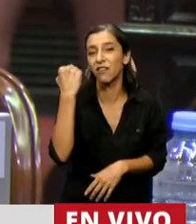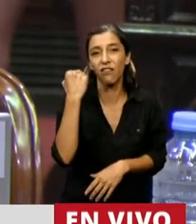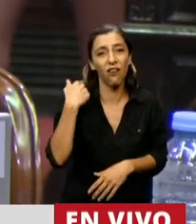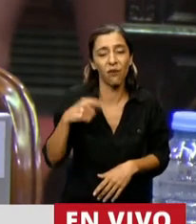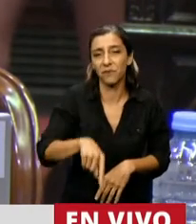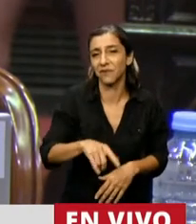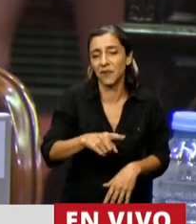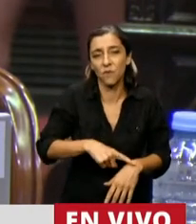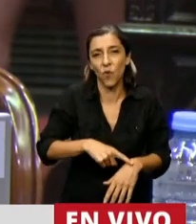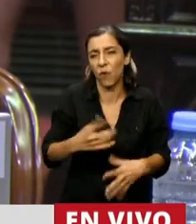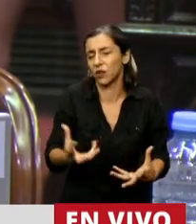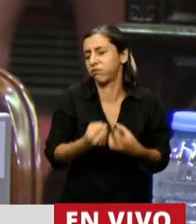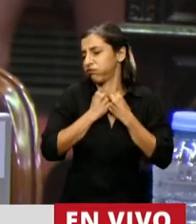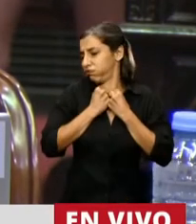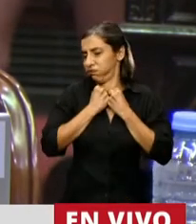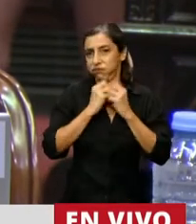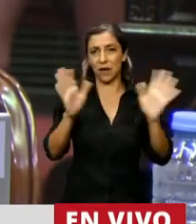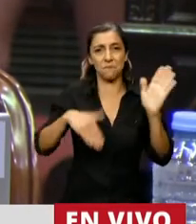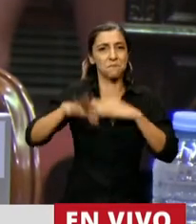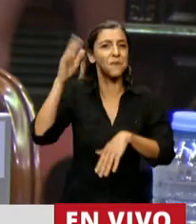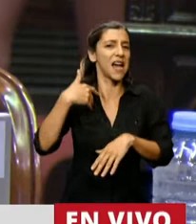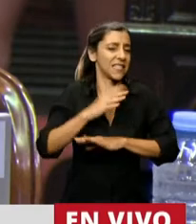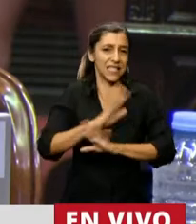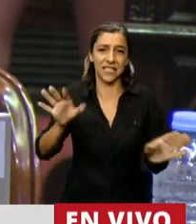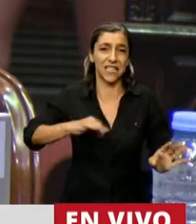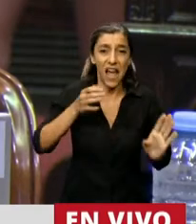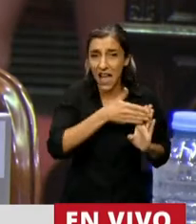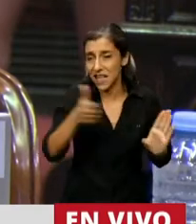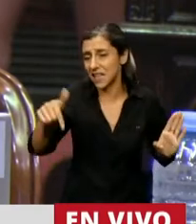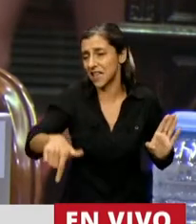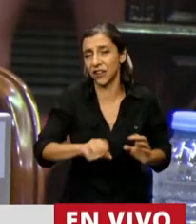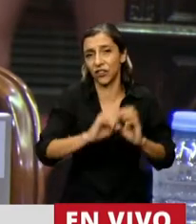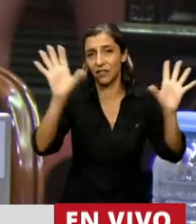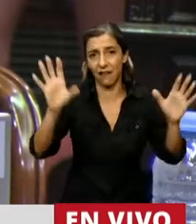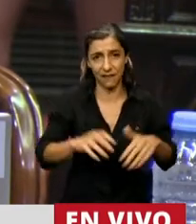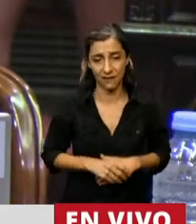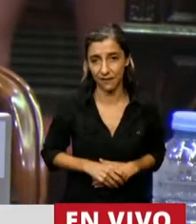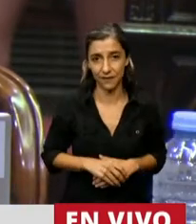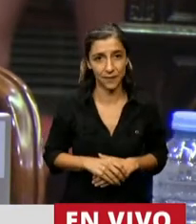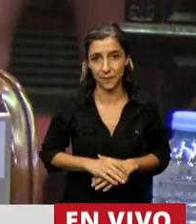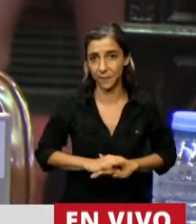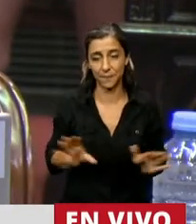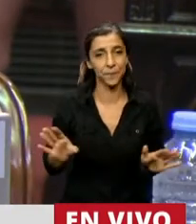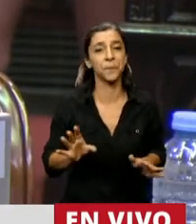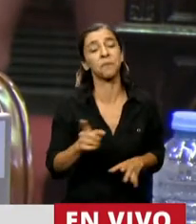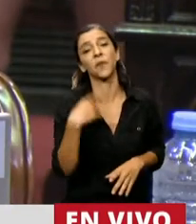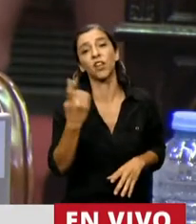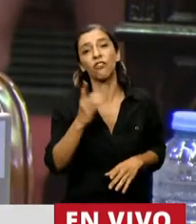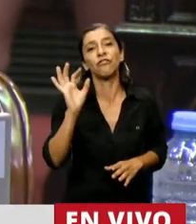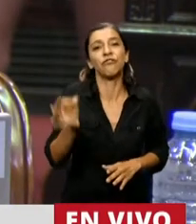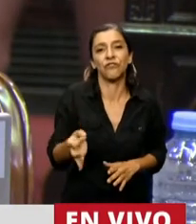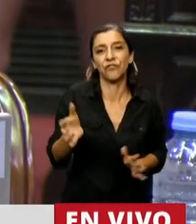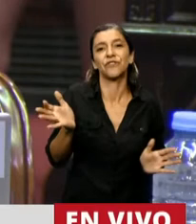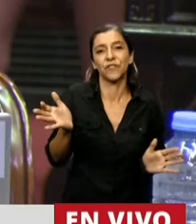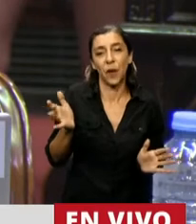del mundo en el año 2020 la política ni más ni menos ni bien ni mal